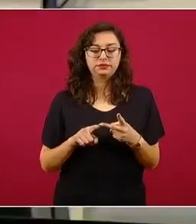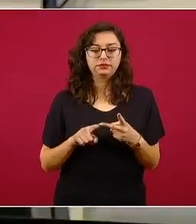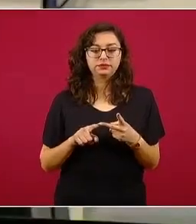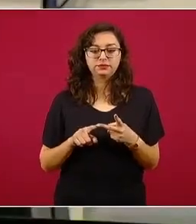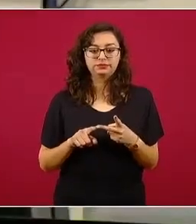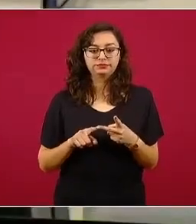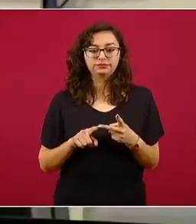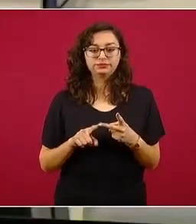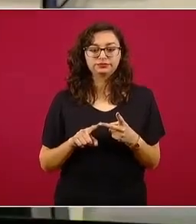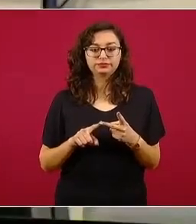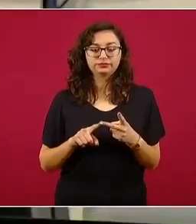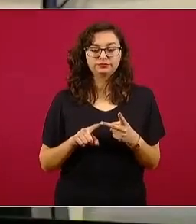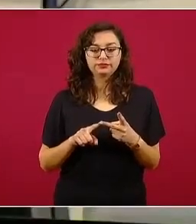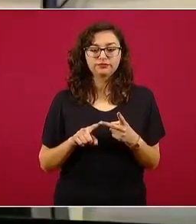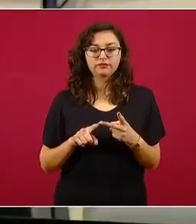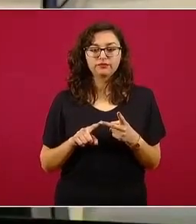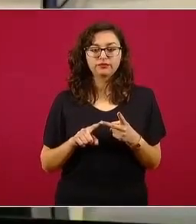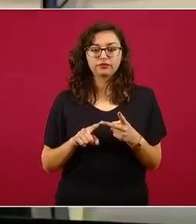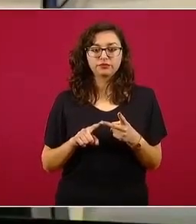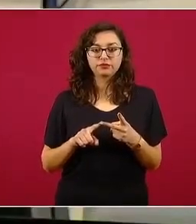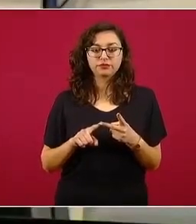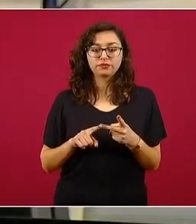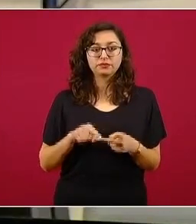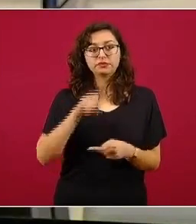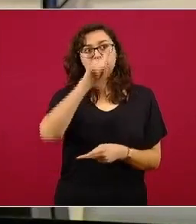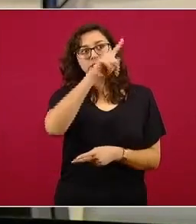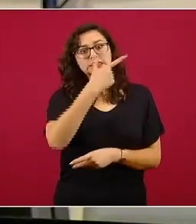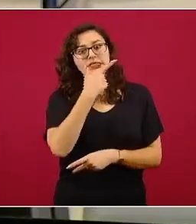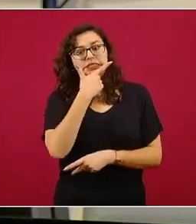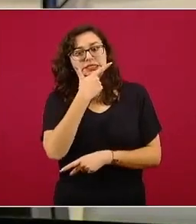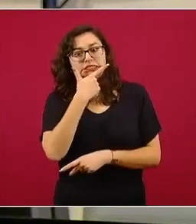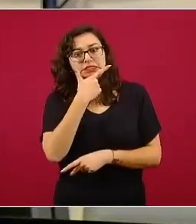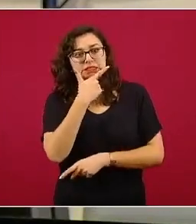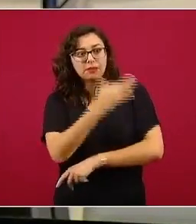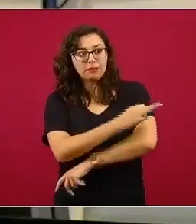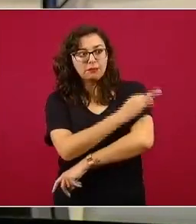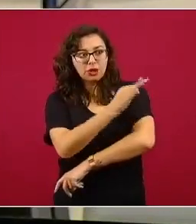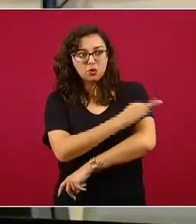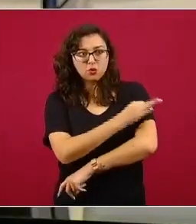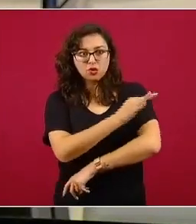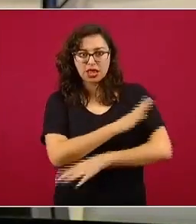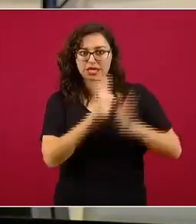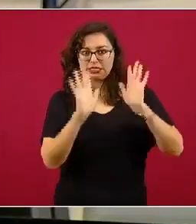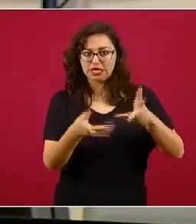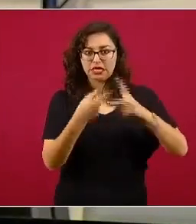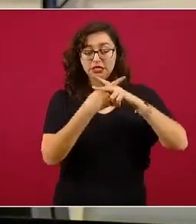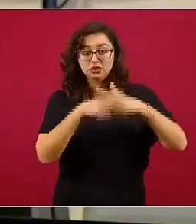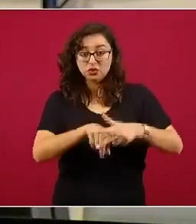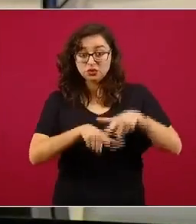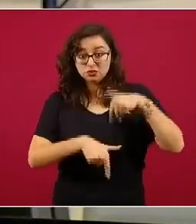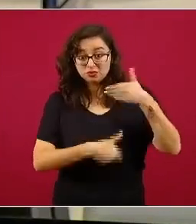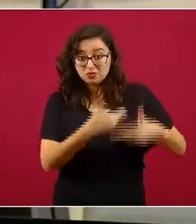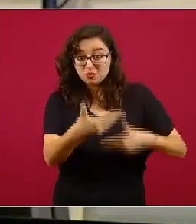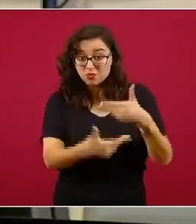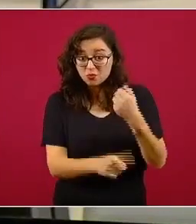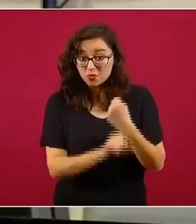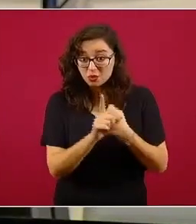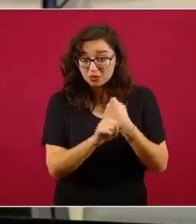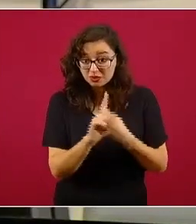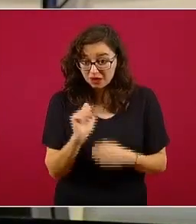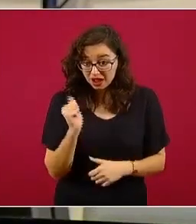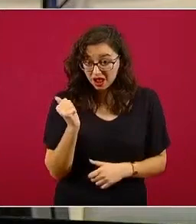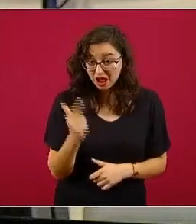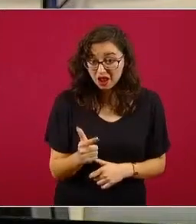problema con la aplicación de la vacuna en el Reino Unido, que bueno, fueron los primeros que la iniciaron. Al parecer